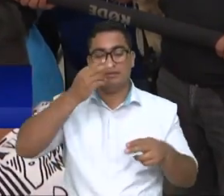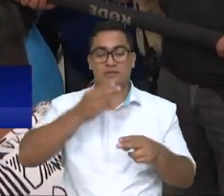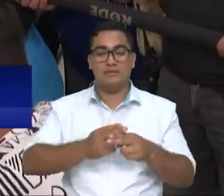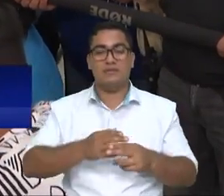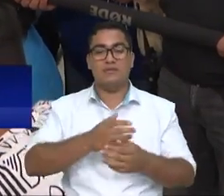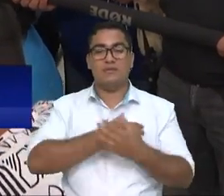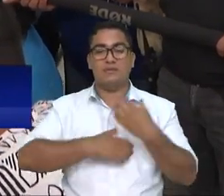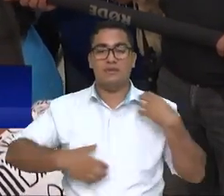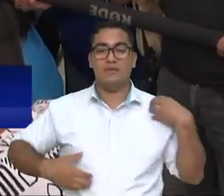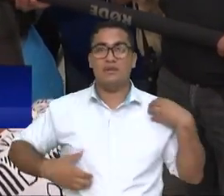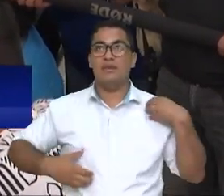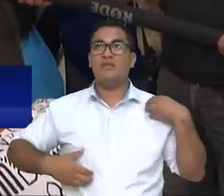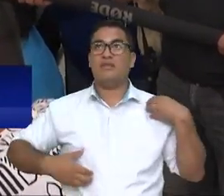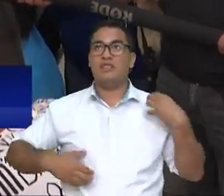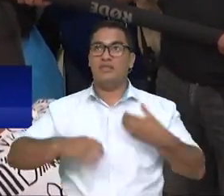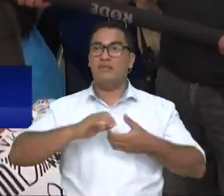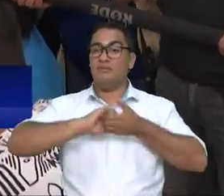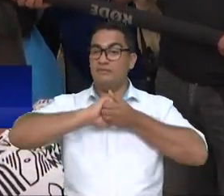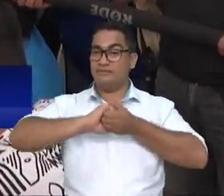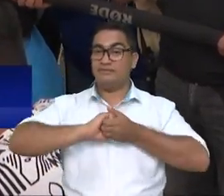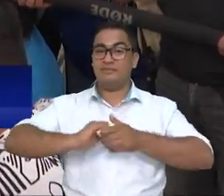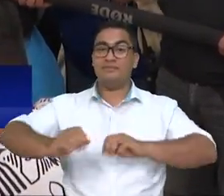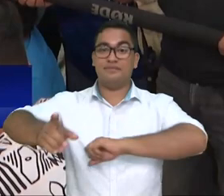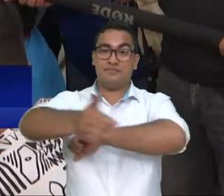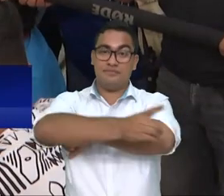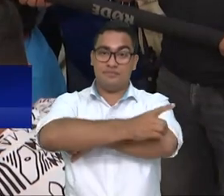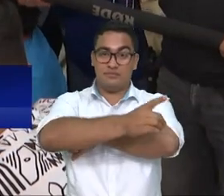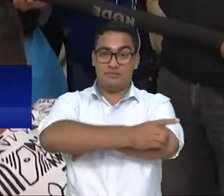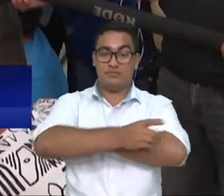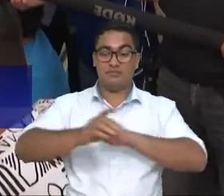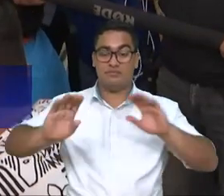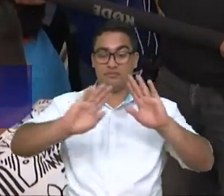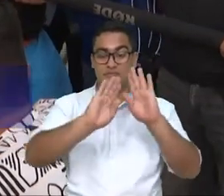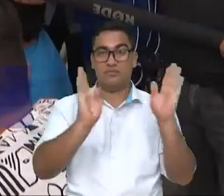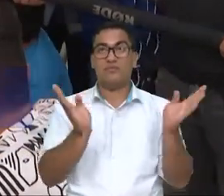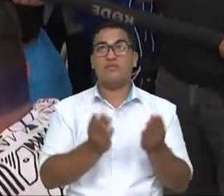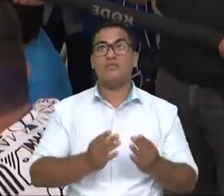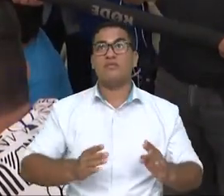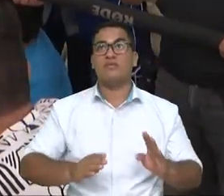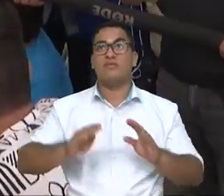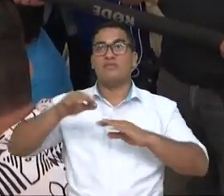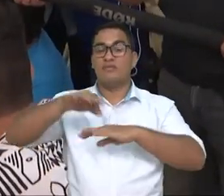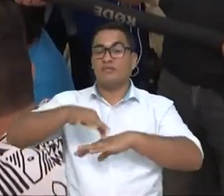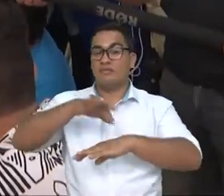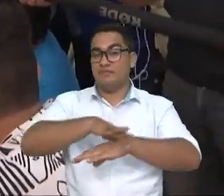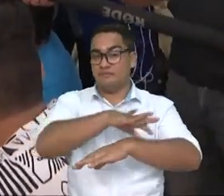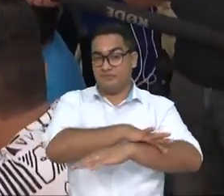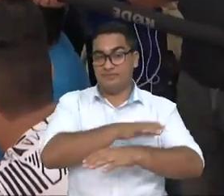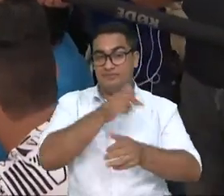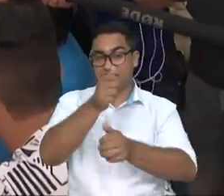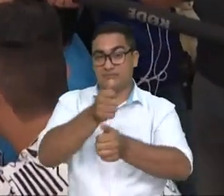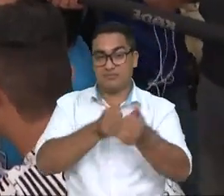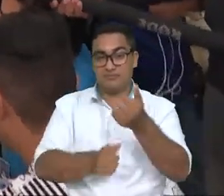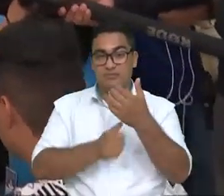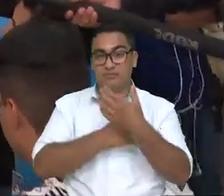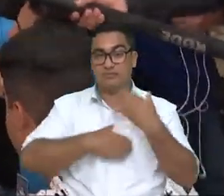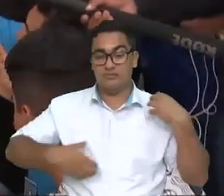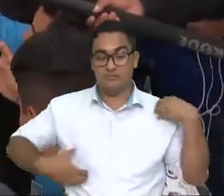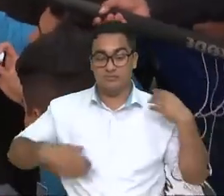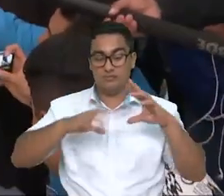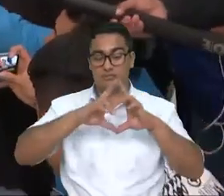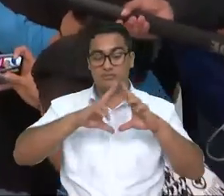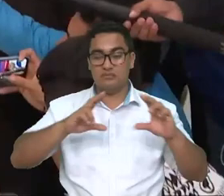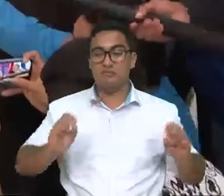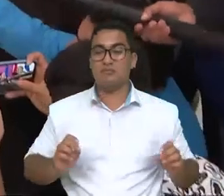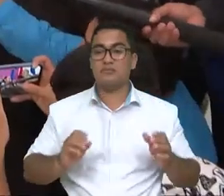presidente, comandante, compañero Daniel Ortega Saavedra y la compañera Rosario Murillo, vicepresidenta de la República, a